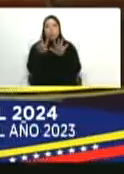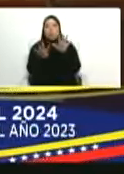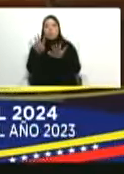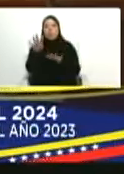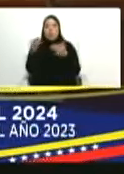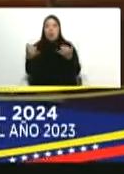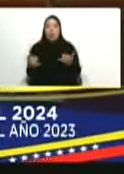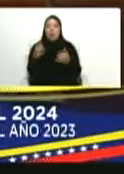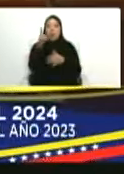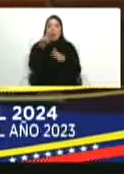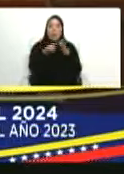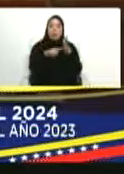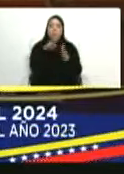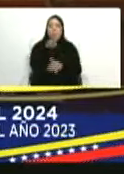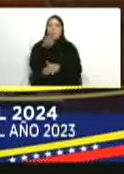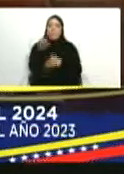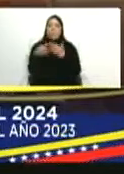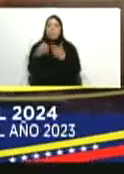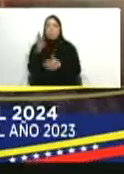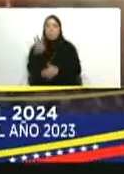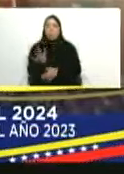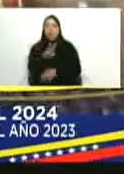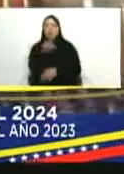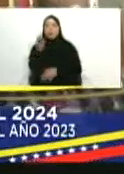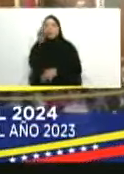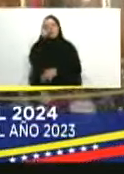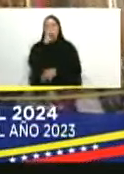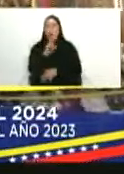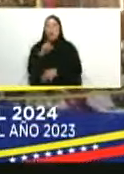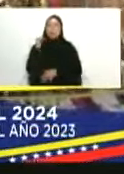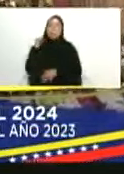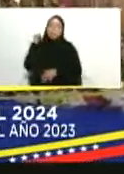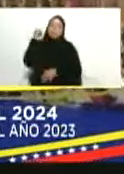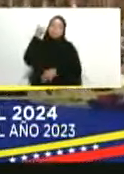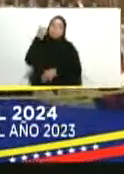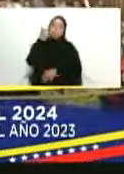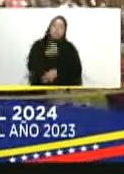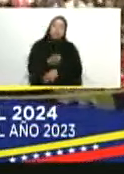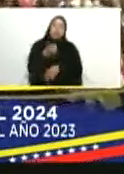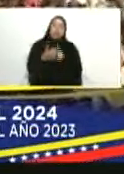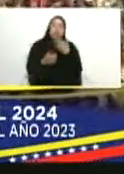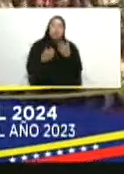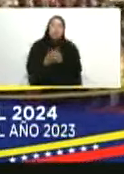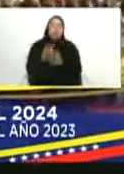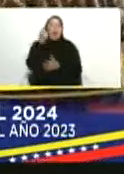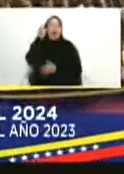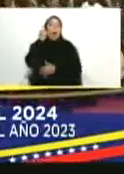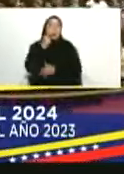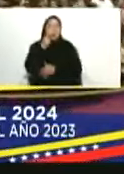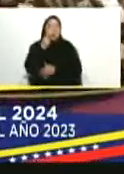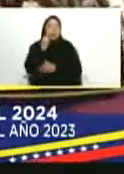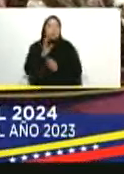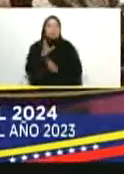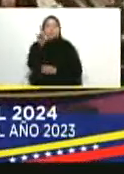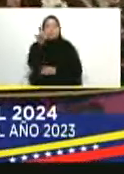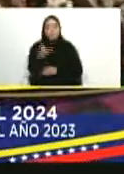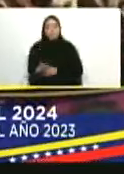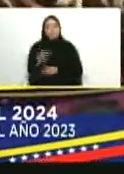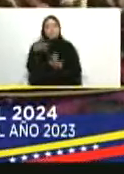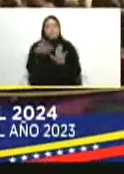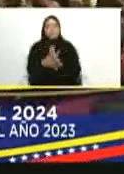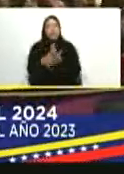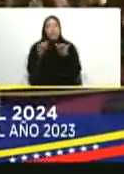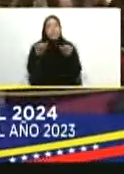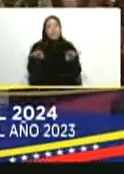1824-2024, es justo reconocer y elogiar al gran mariscal de Ayacucho, Antonio José de Sucre, por constituir en sí